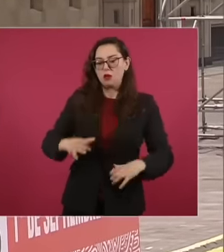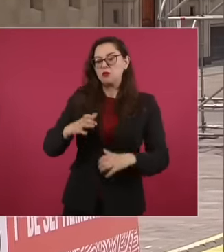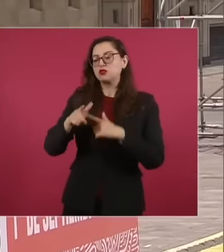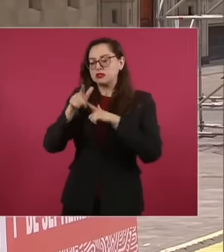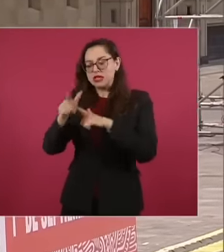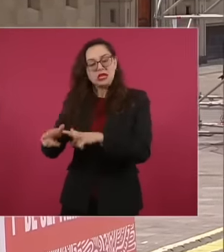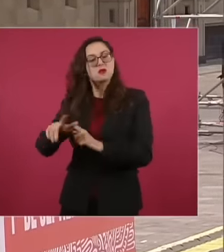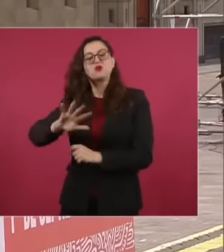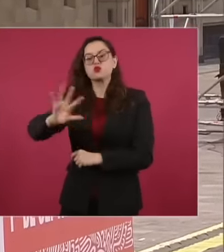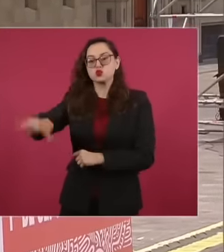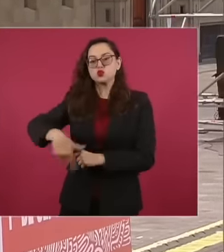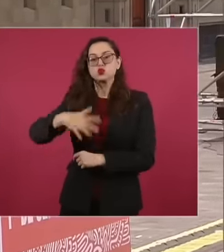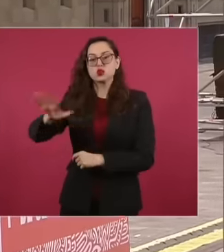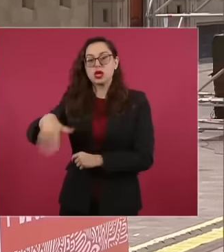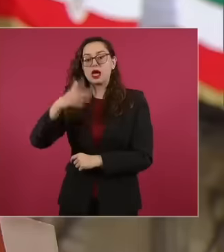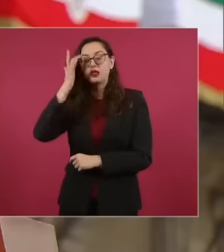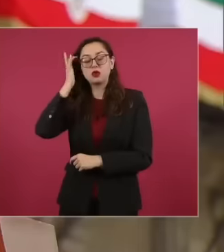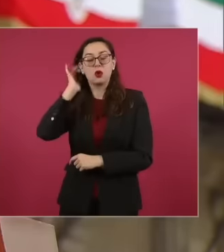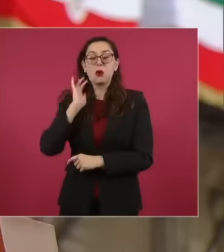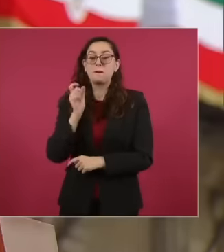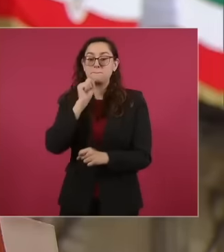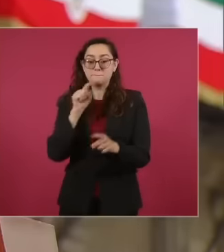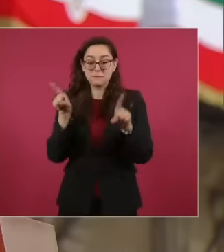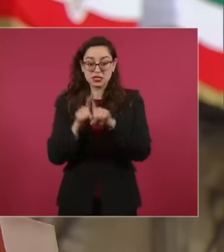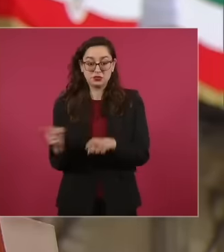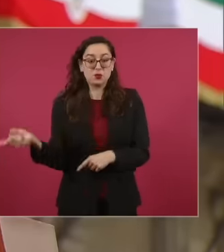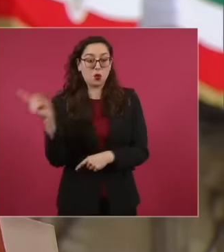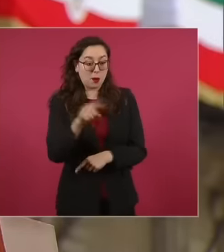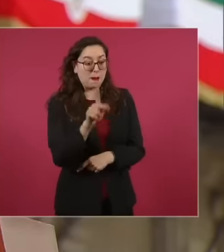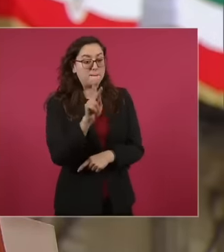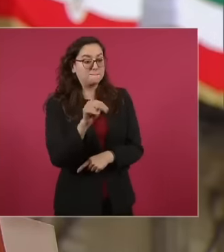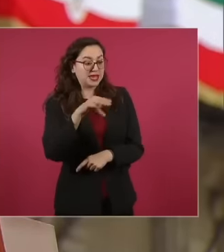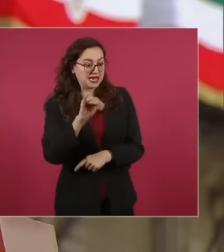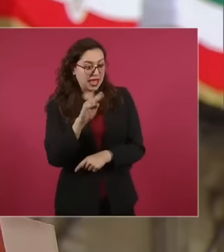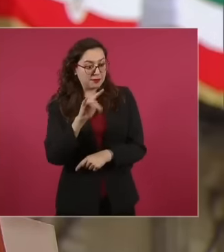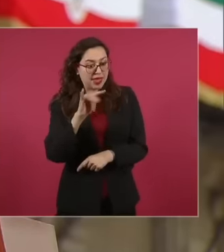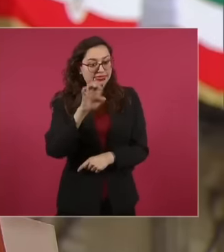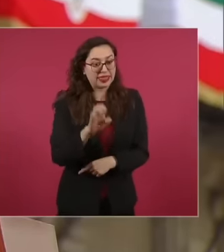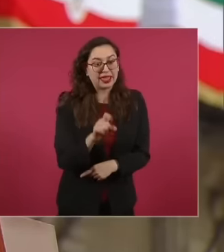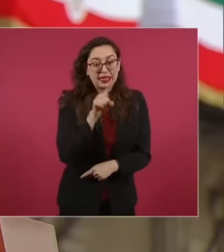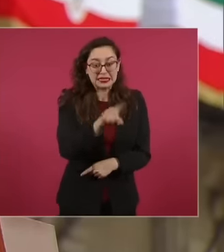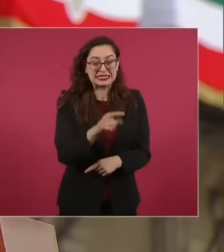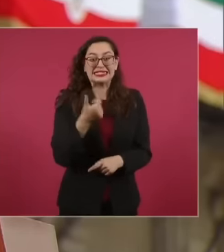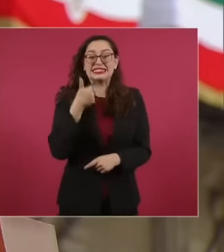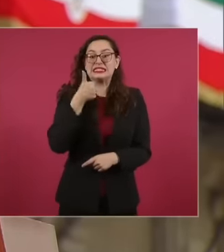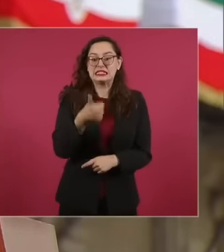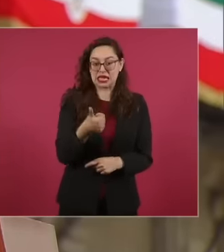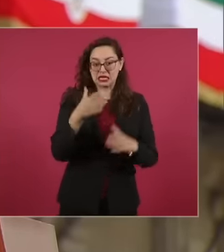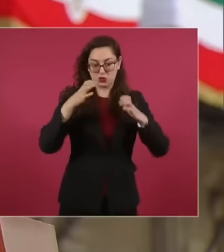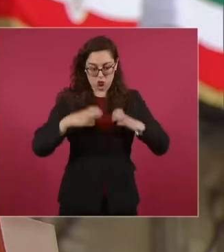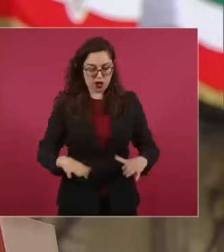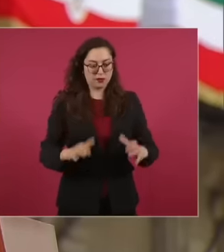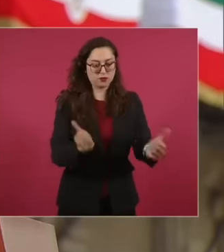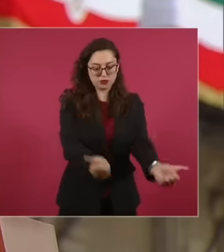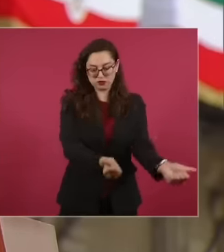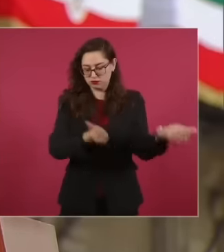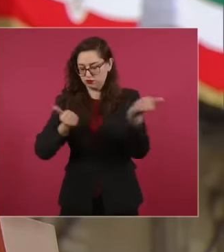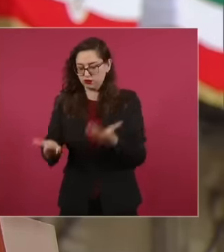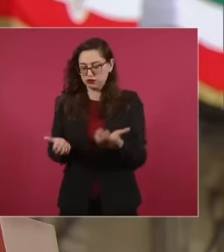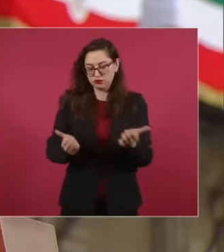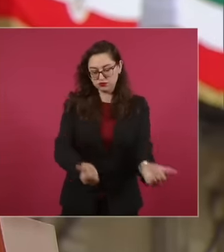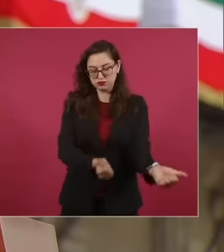búsqueda. Asimismo, en la mina de Pinabete hemos rescatado 6 cuerpos de los 10 mineros fallecidos